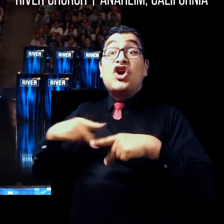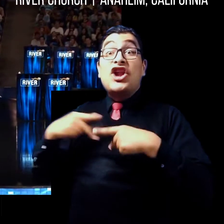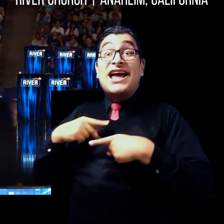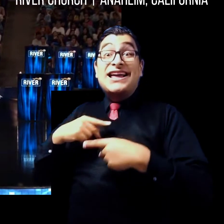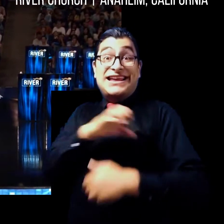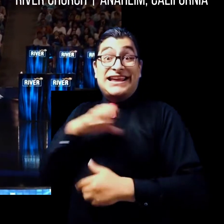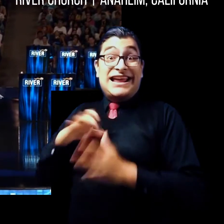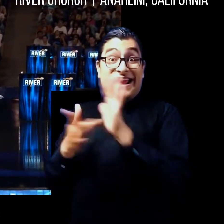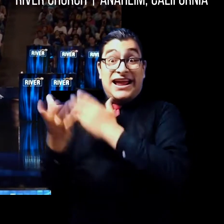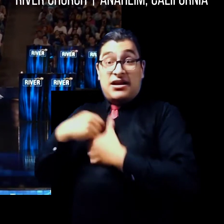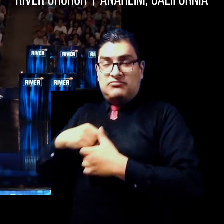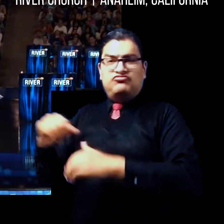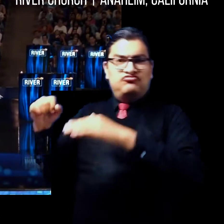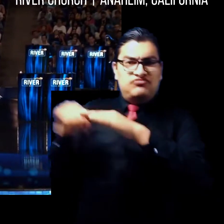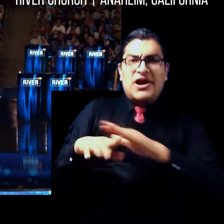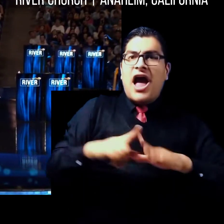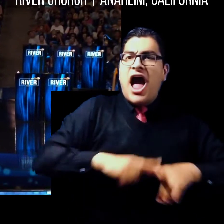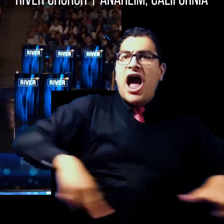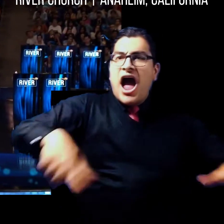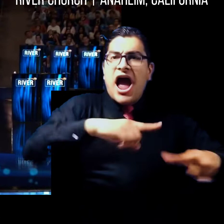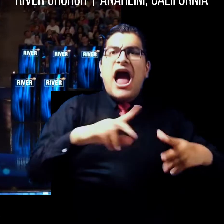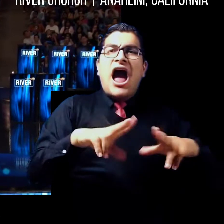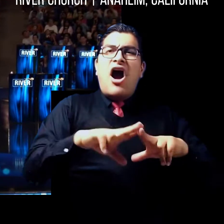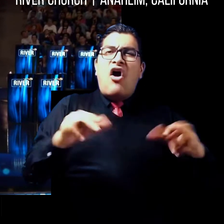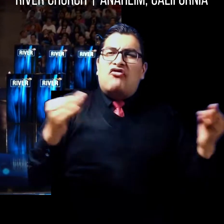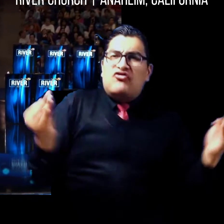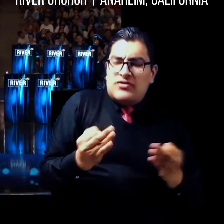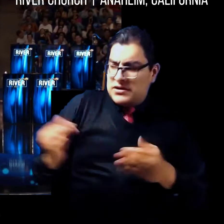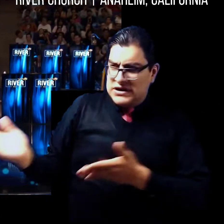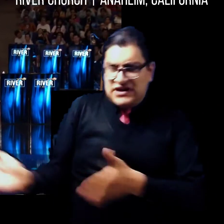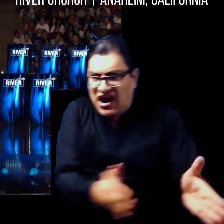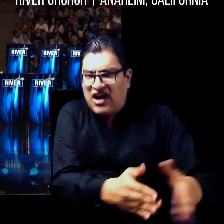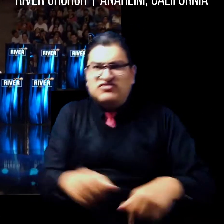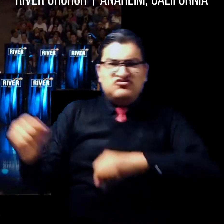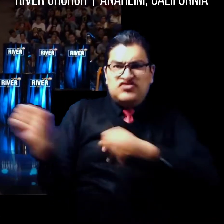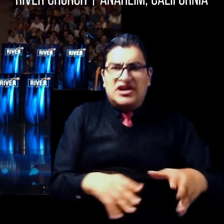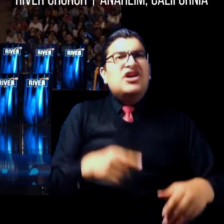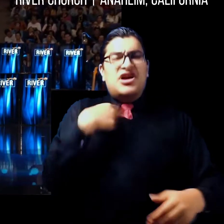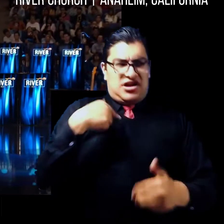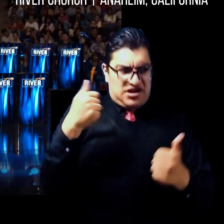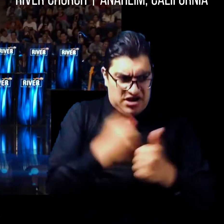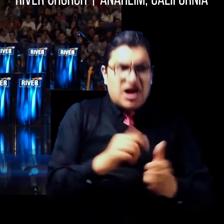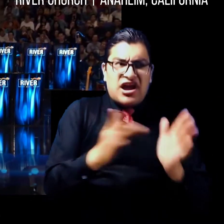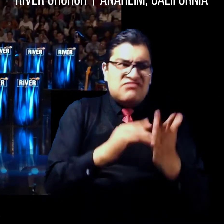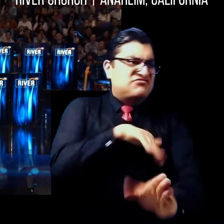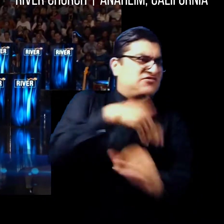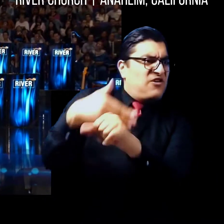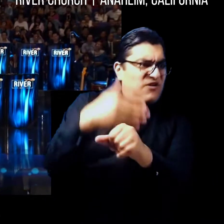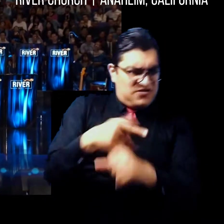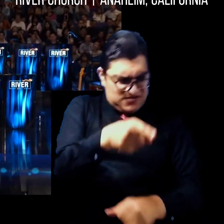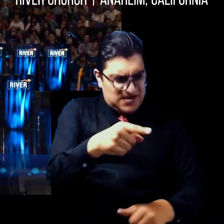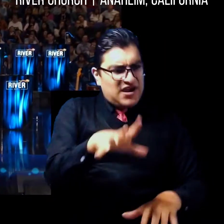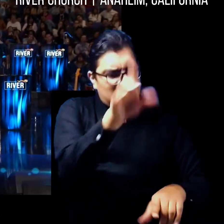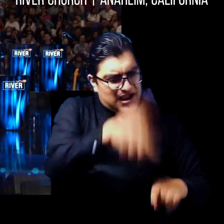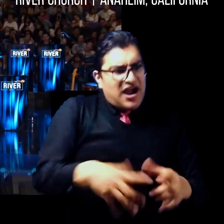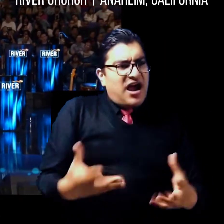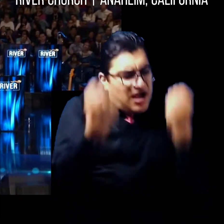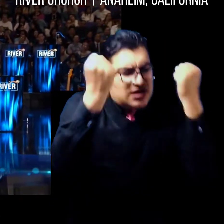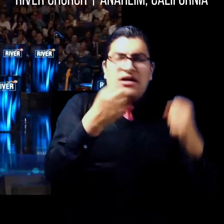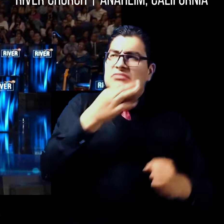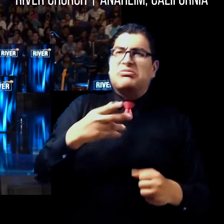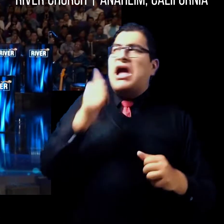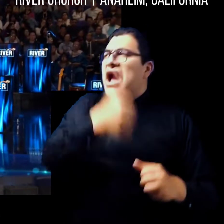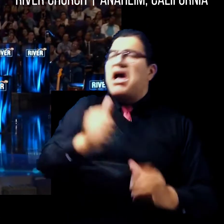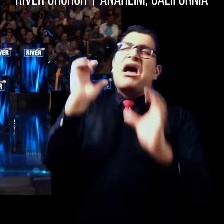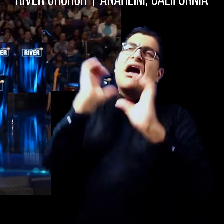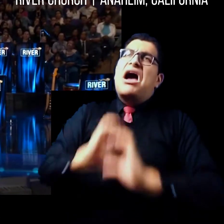congelado y les decía, nieguen a Cristo y lo sacaremos de ahí. Nieguen a Cristo y lo sacaremos de ahí. Y uno a uno,